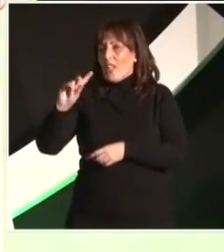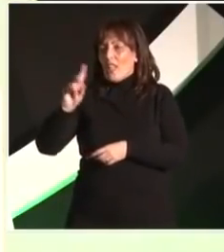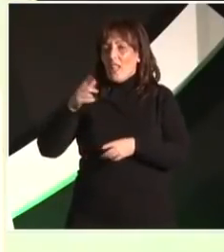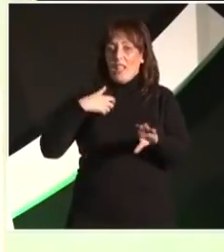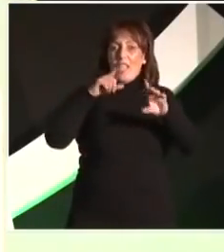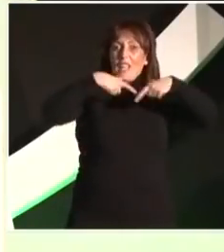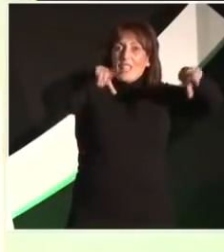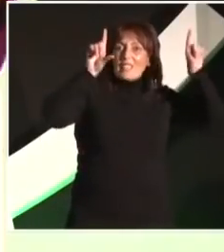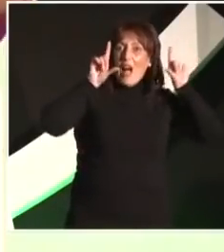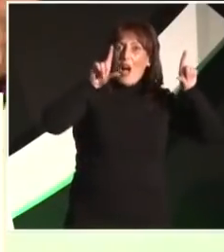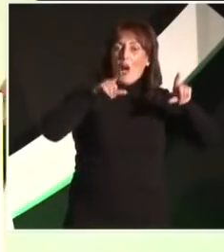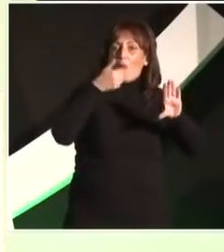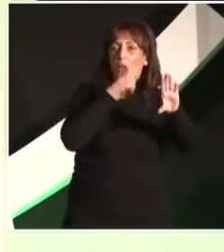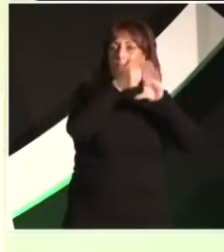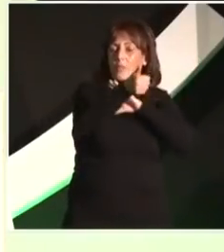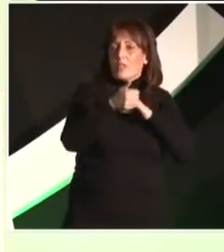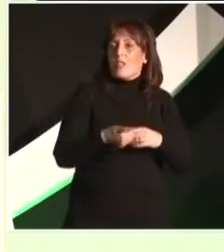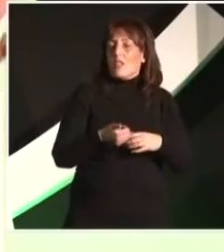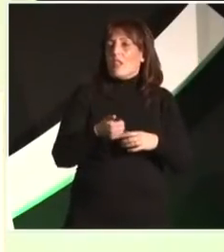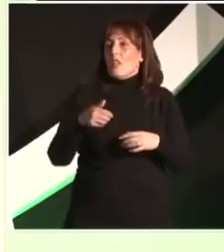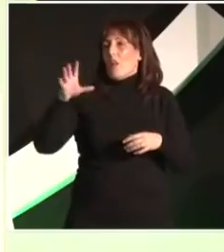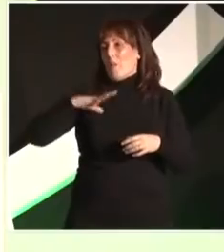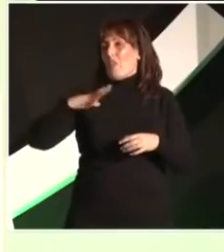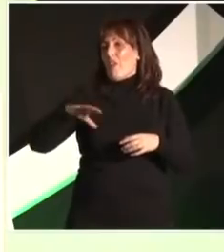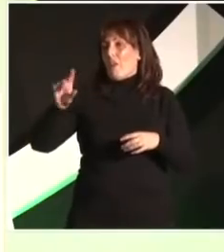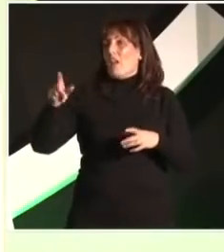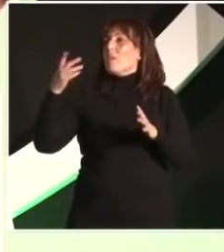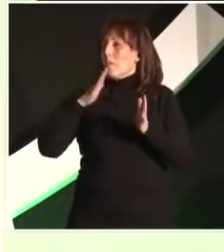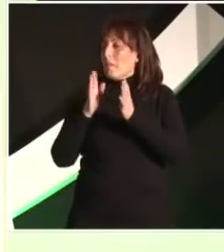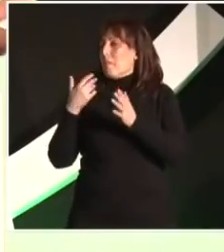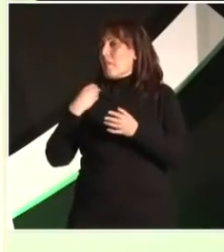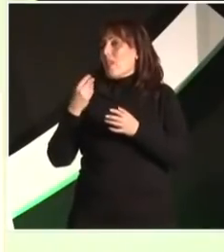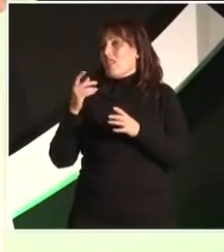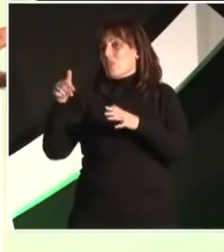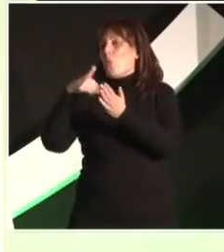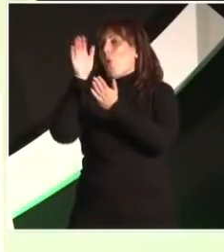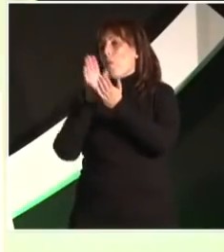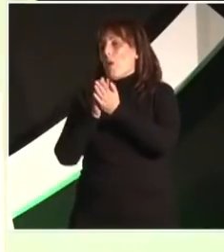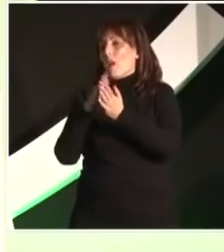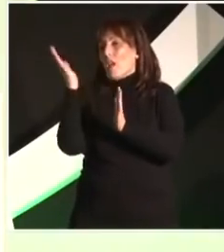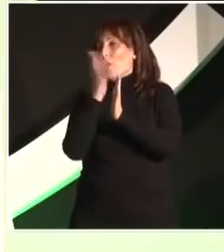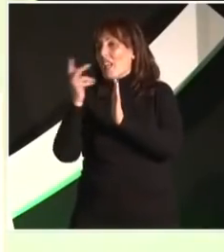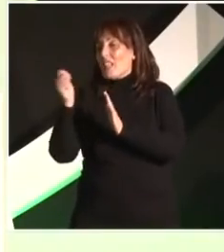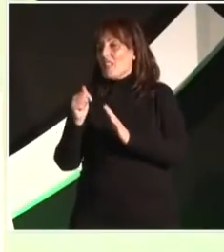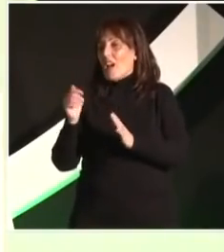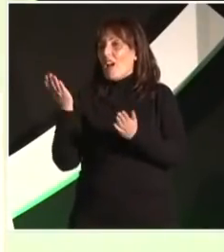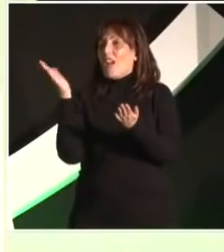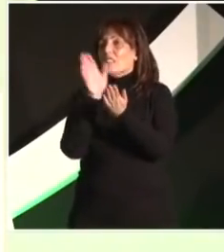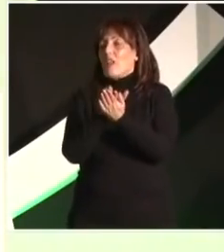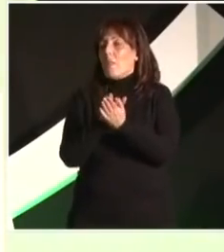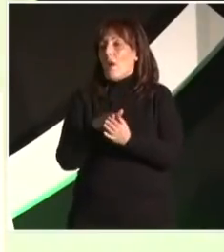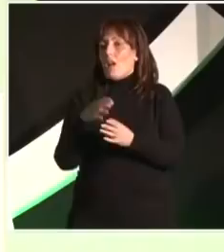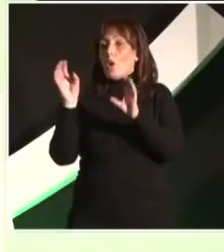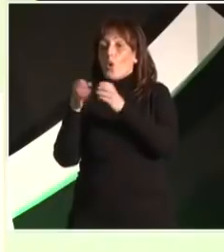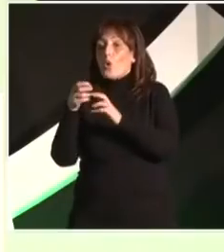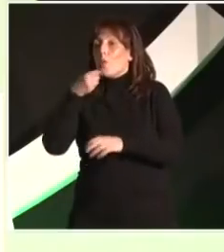este tablón es nuestro y vamos a pegar encima, así que si no te importa, mejor no los pegues porque pronto los vamos a tapar. ¿Sabéis qué le